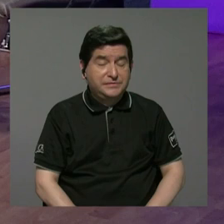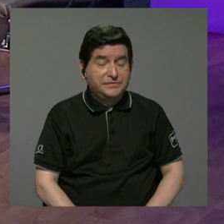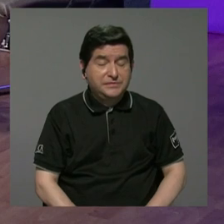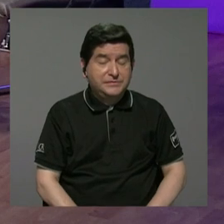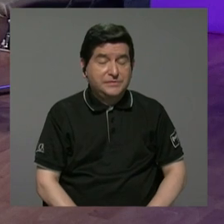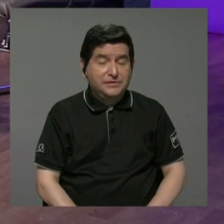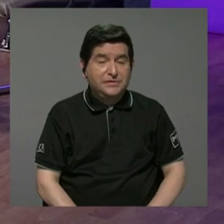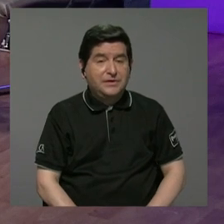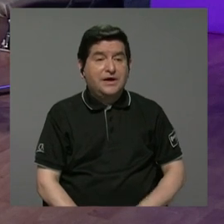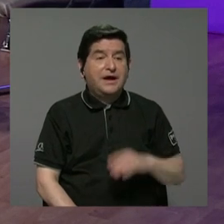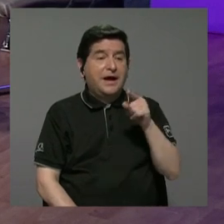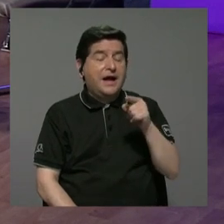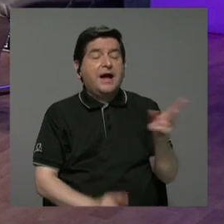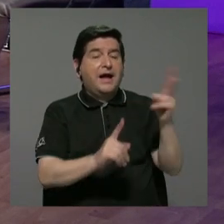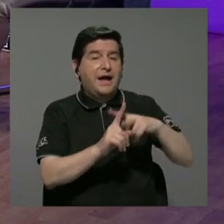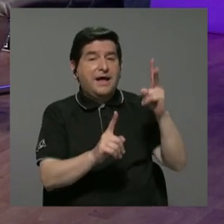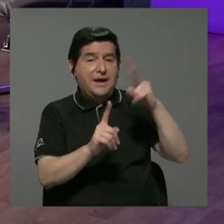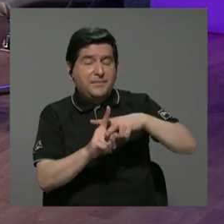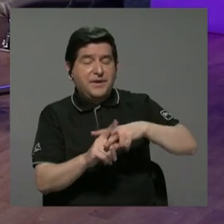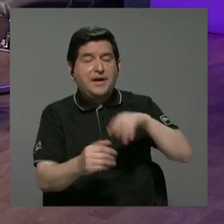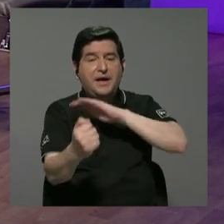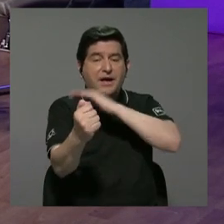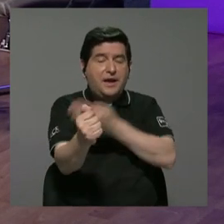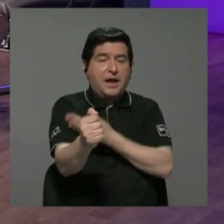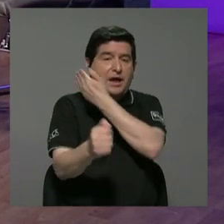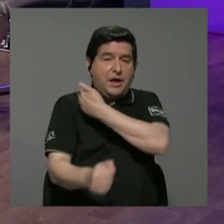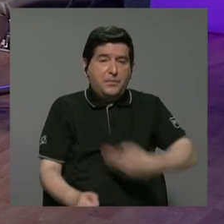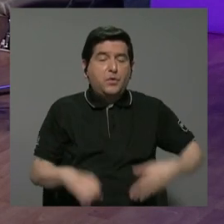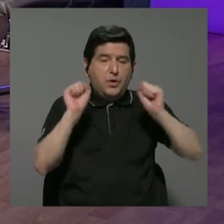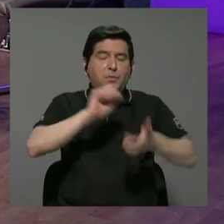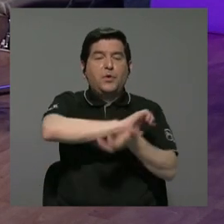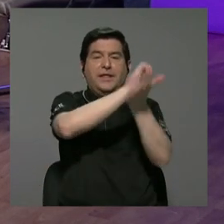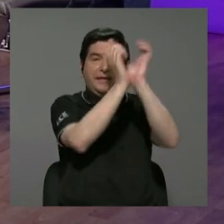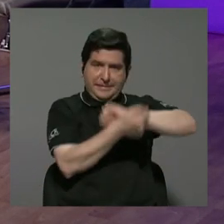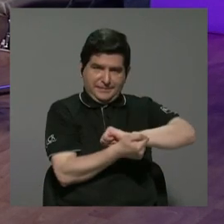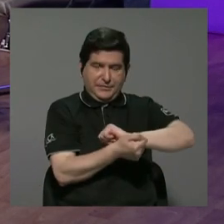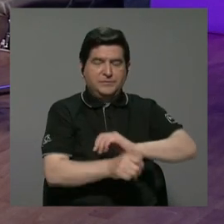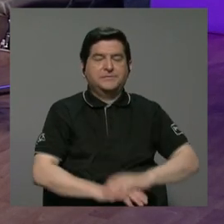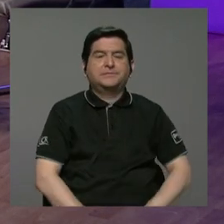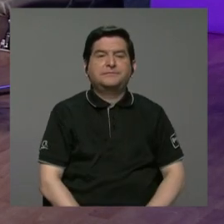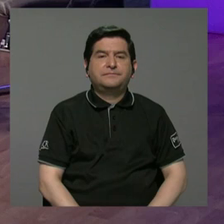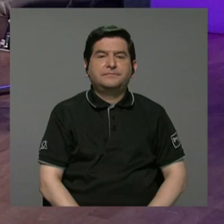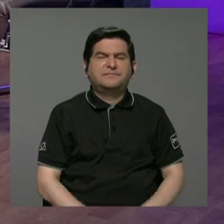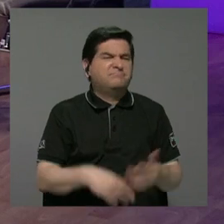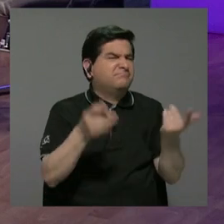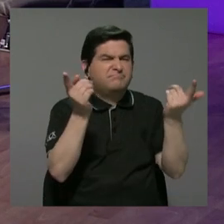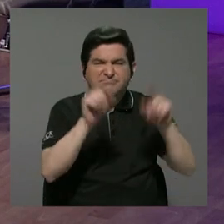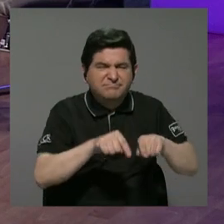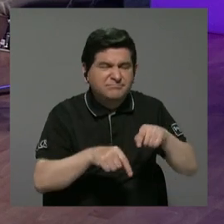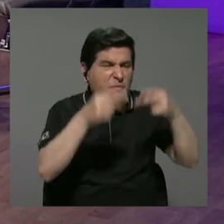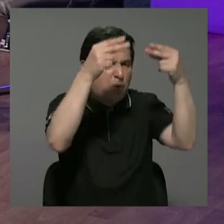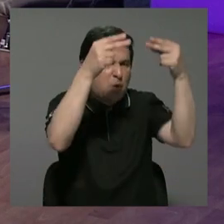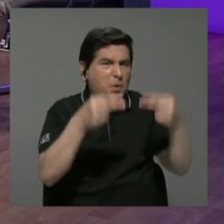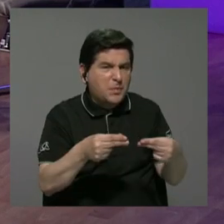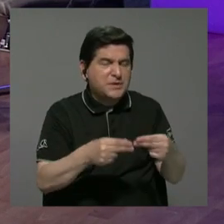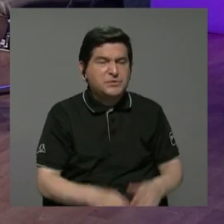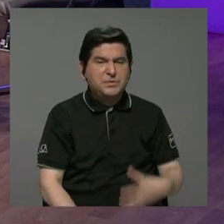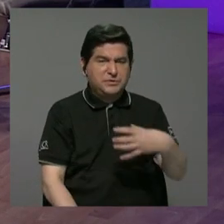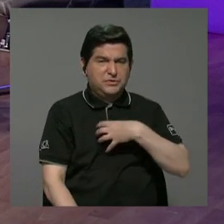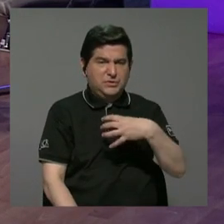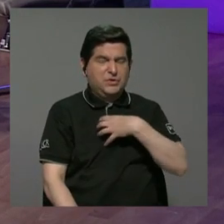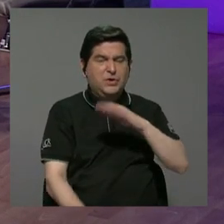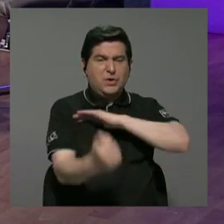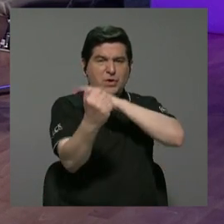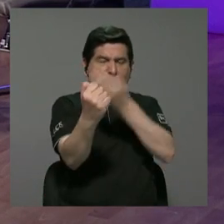Y a lo largo del año de ejecución, el Poder Ejecutivo puede hacer modificaciones. ¿Qué fue lo que pasó con ese presupuesto que está reclamando el